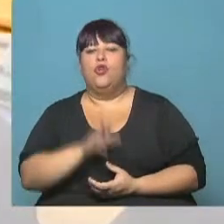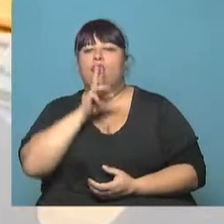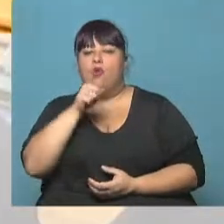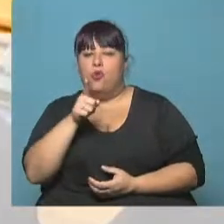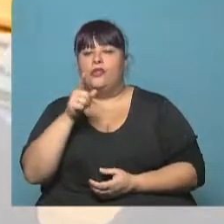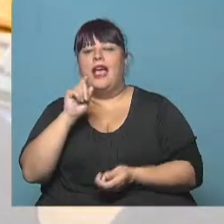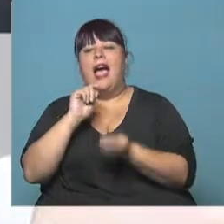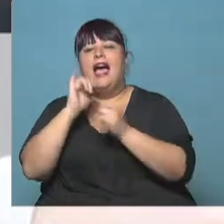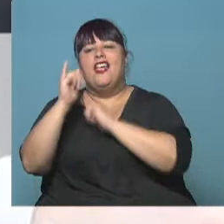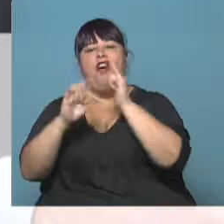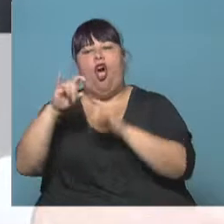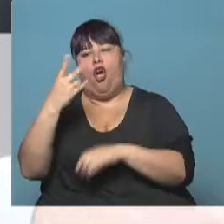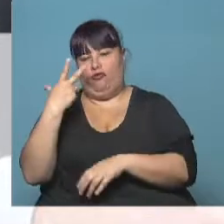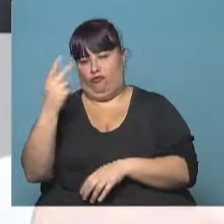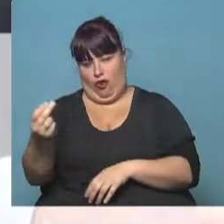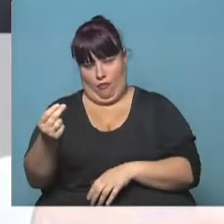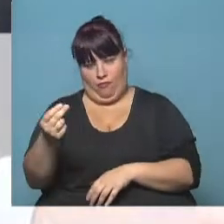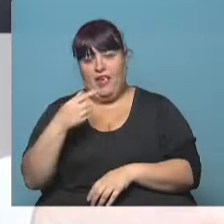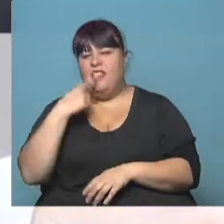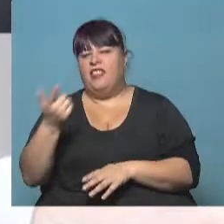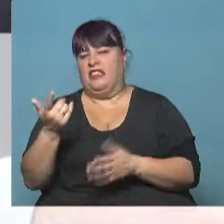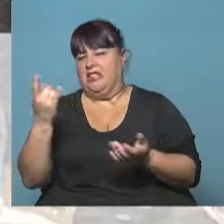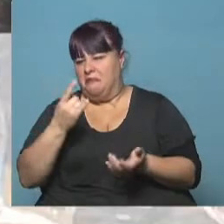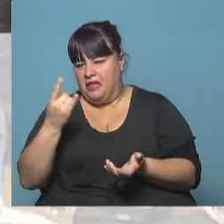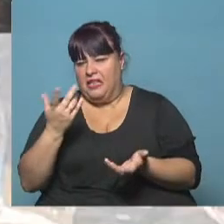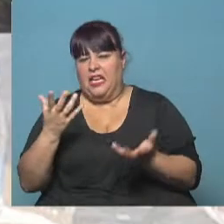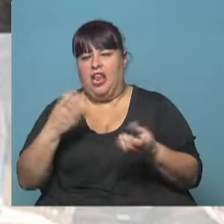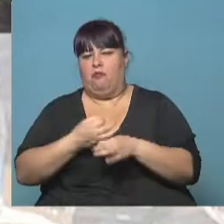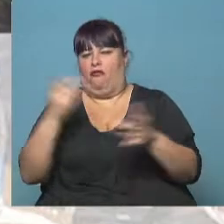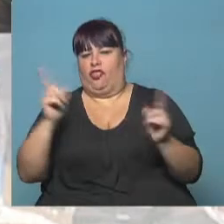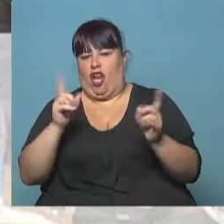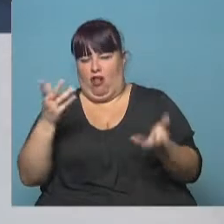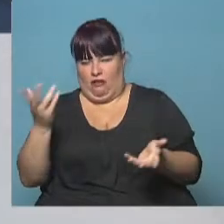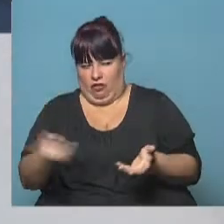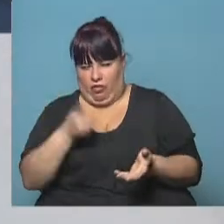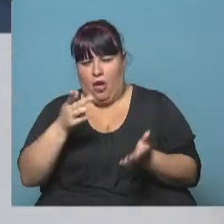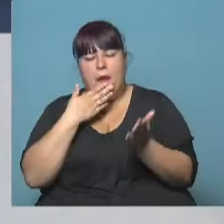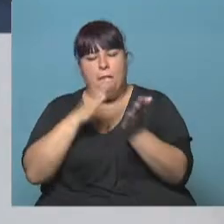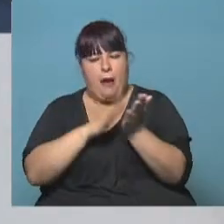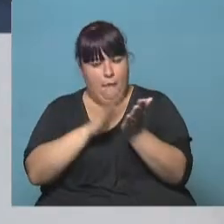Rusia rechaza informe de la ONU. Calificó de superficial y poco profesional el